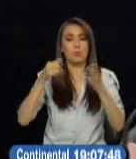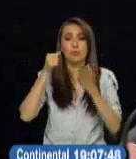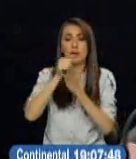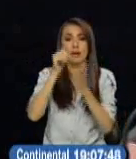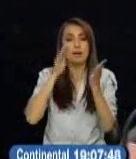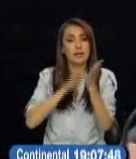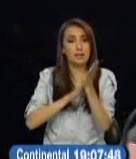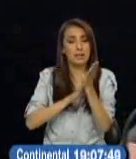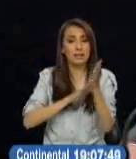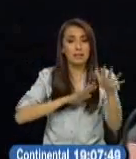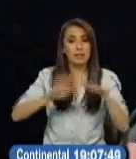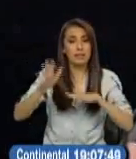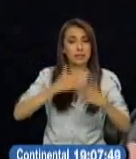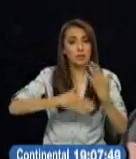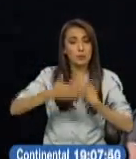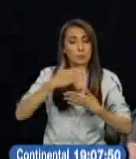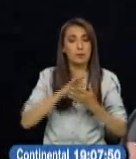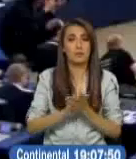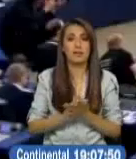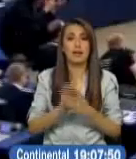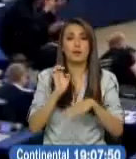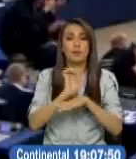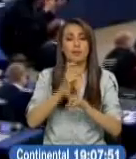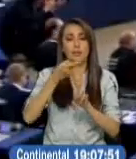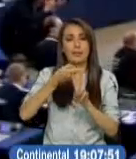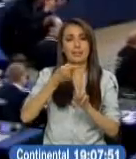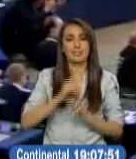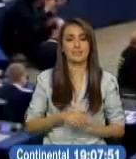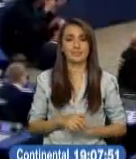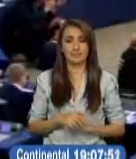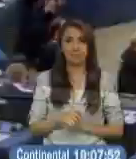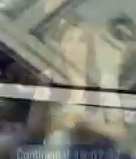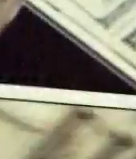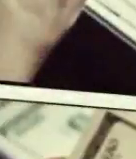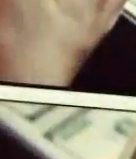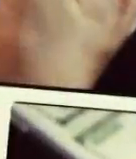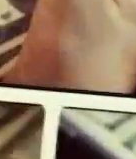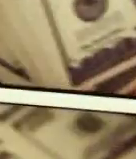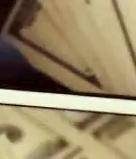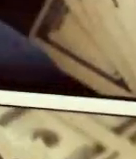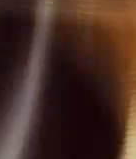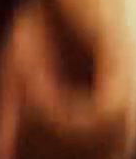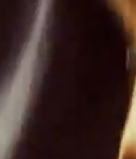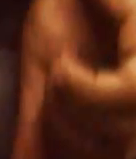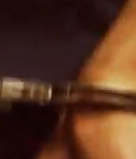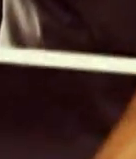de cooperación. Jocelyn de Mera, Ecuador TV.